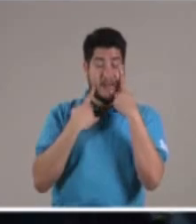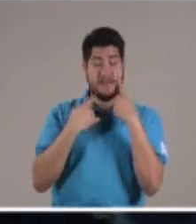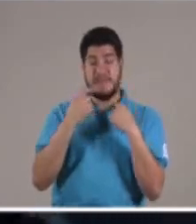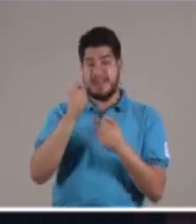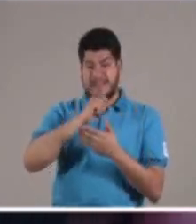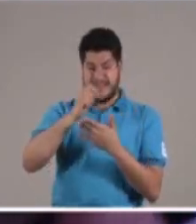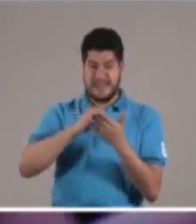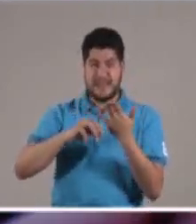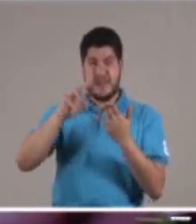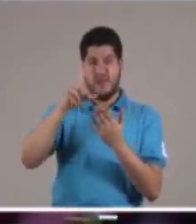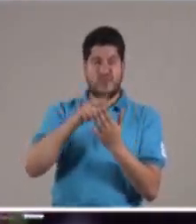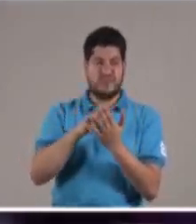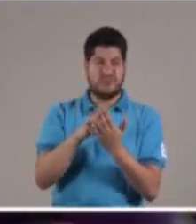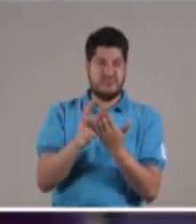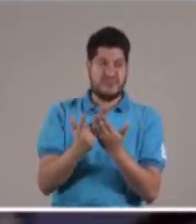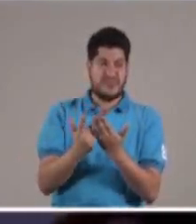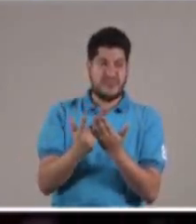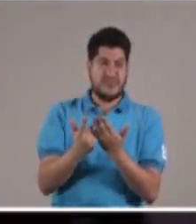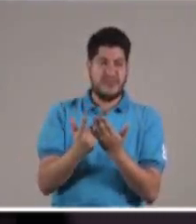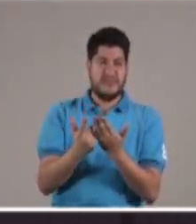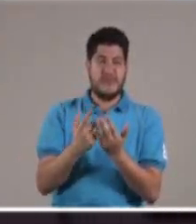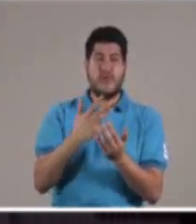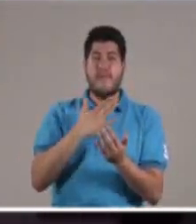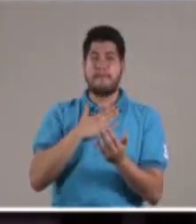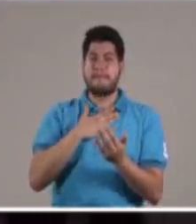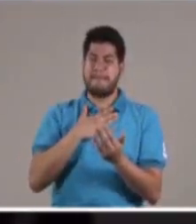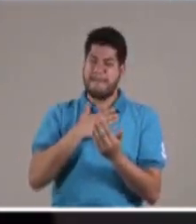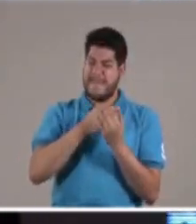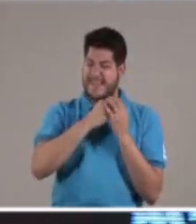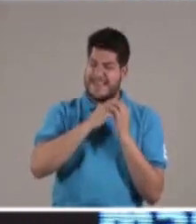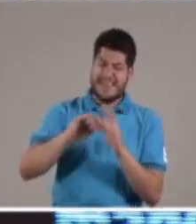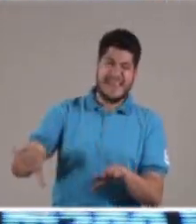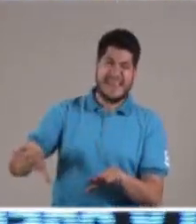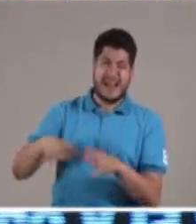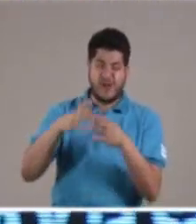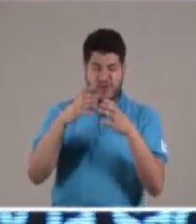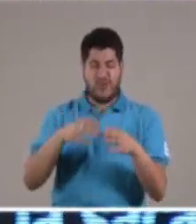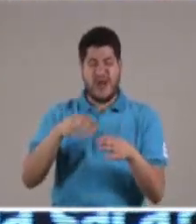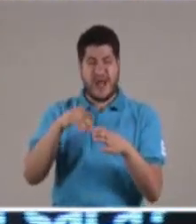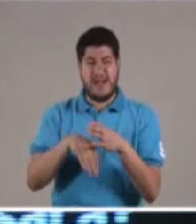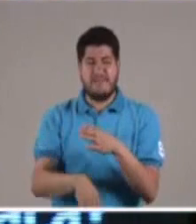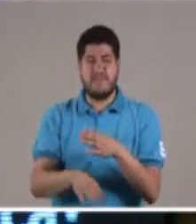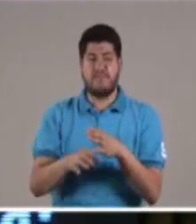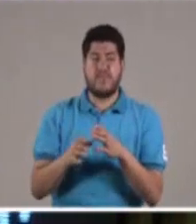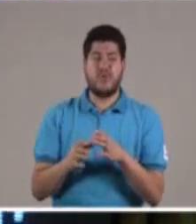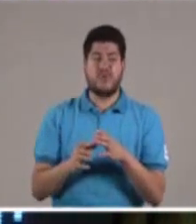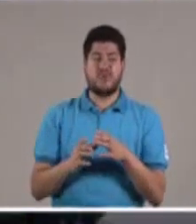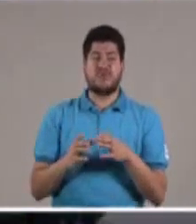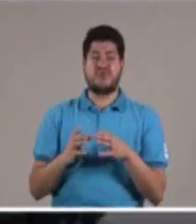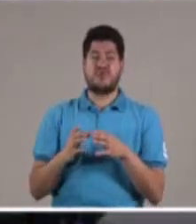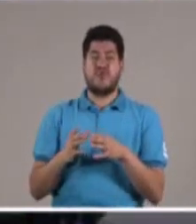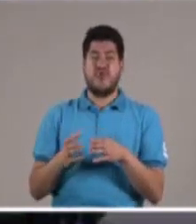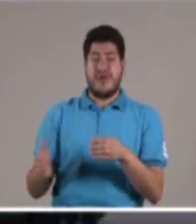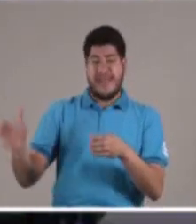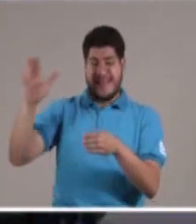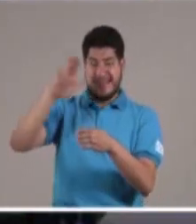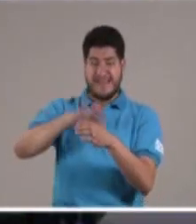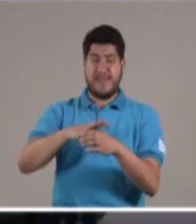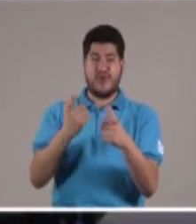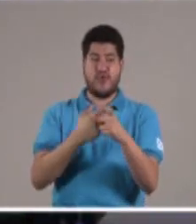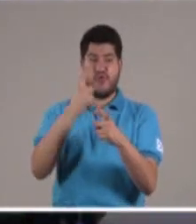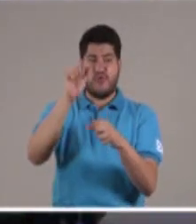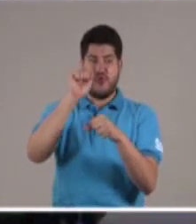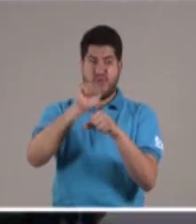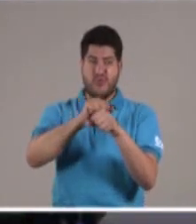como en el libro de lamentaciones dice me tiraron al pozo y pusieron una piedra sobre la boca y